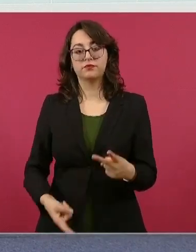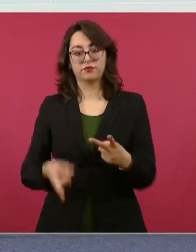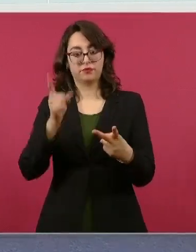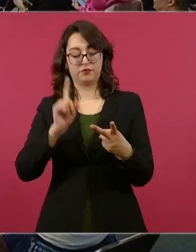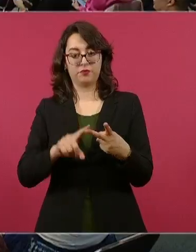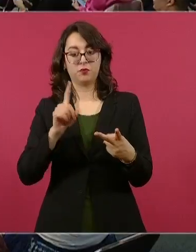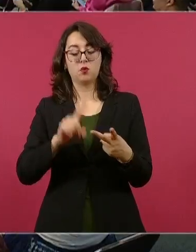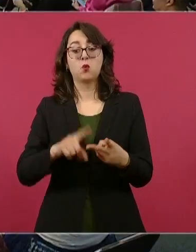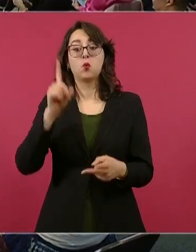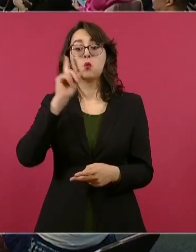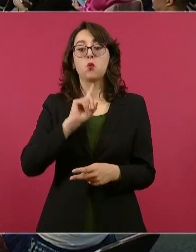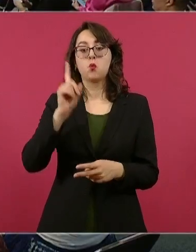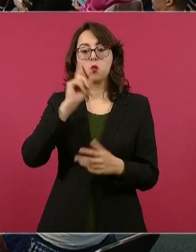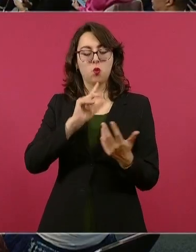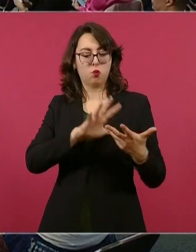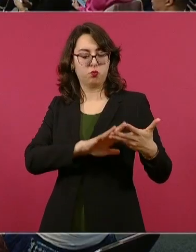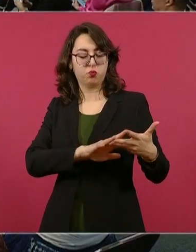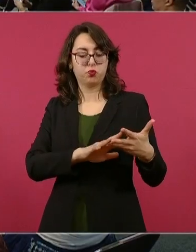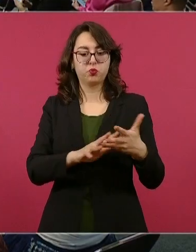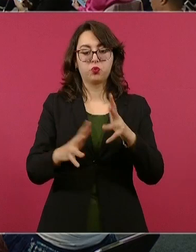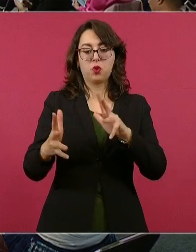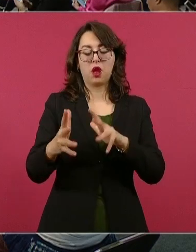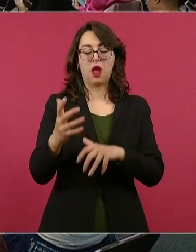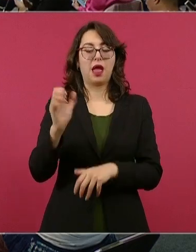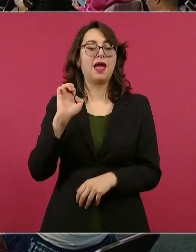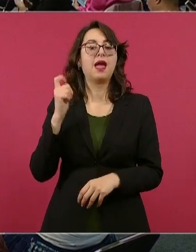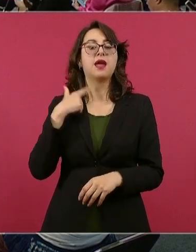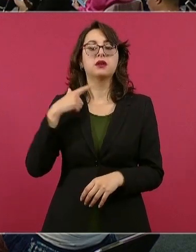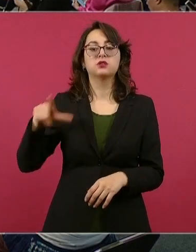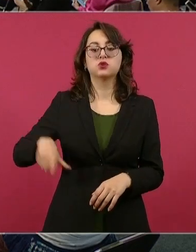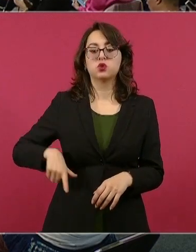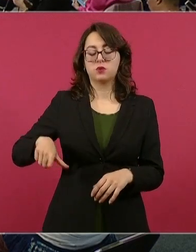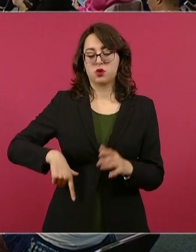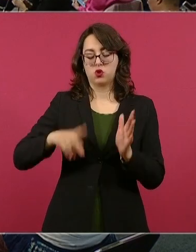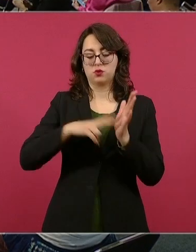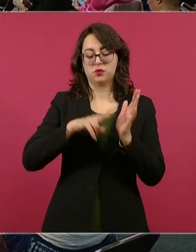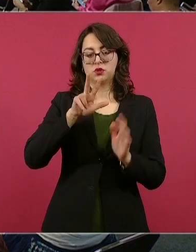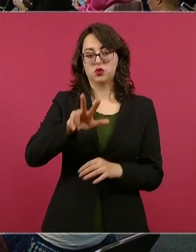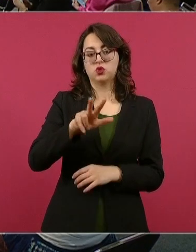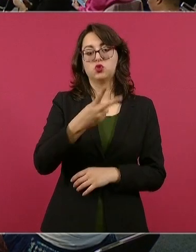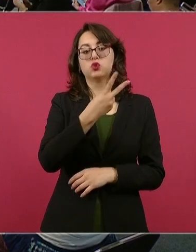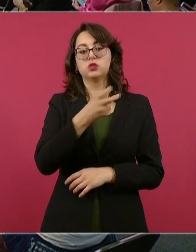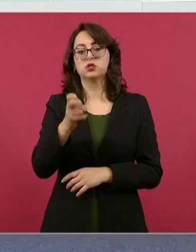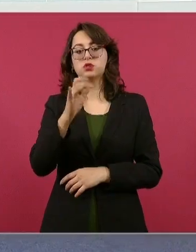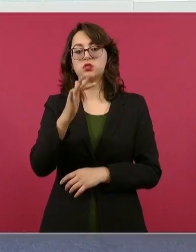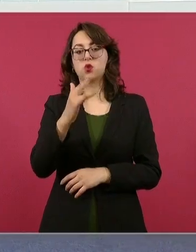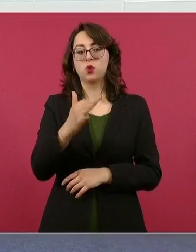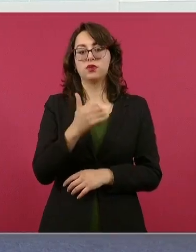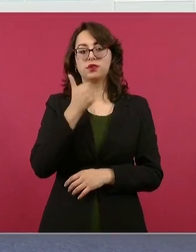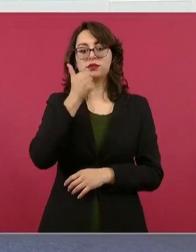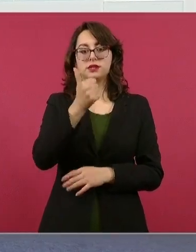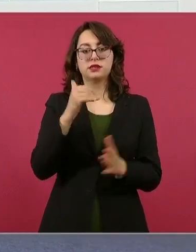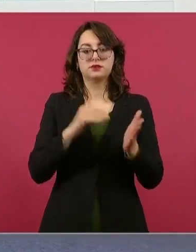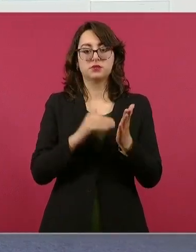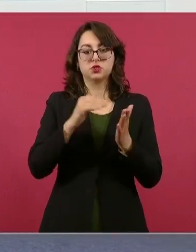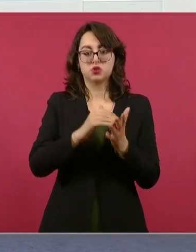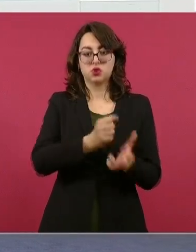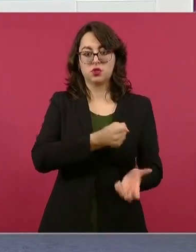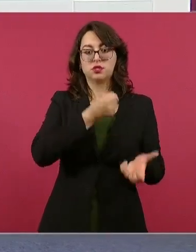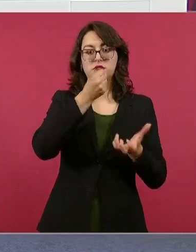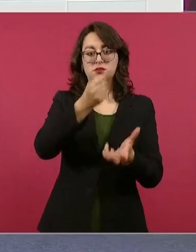destinaban 256 millones en el 18, aumentó